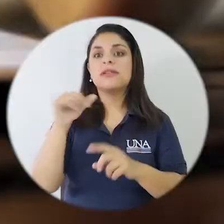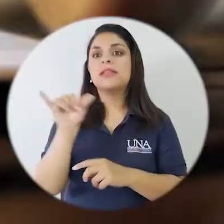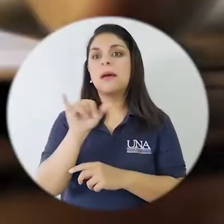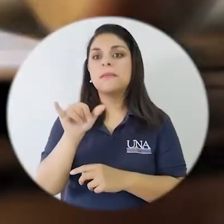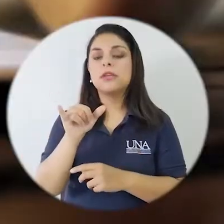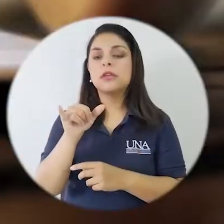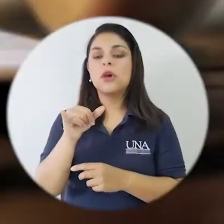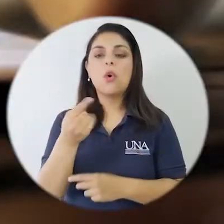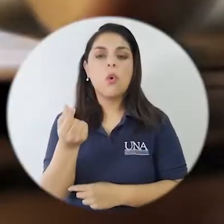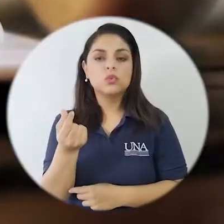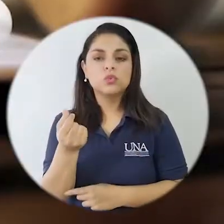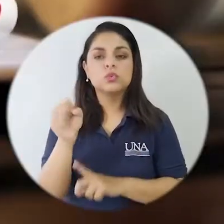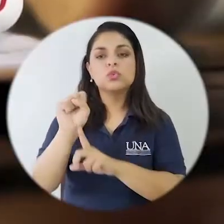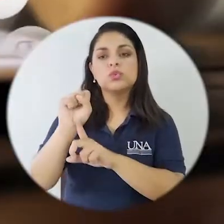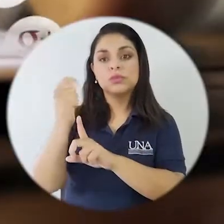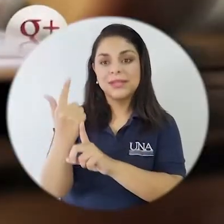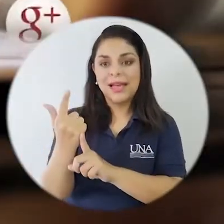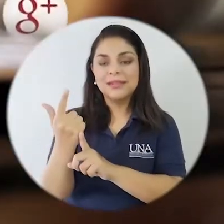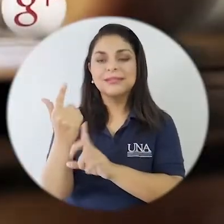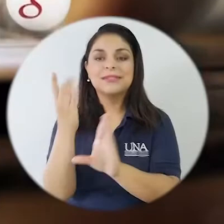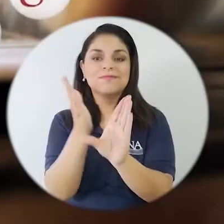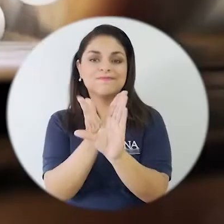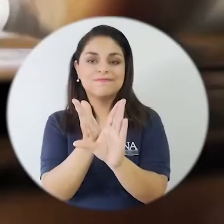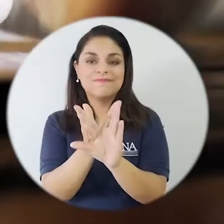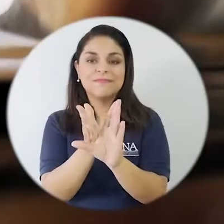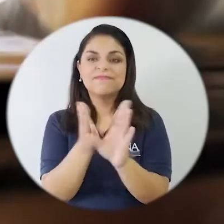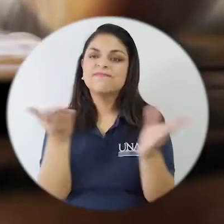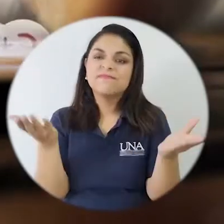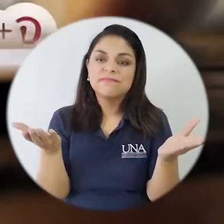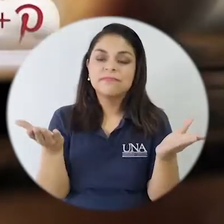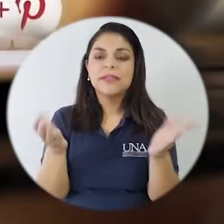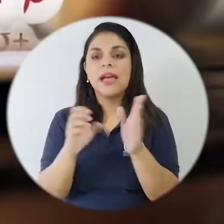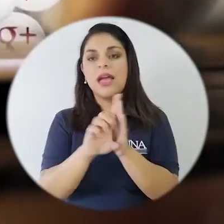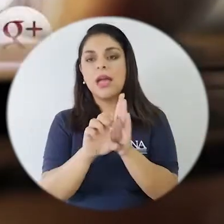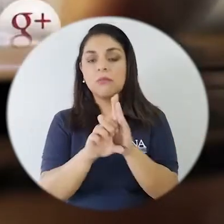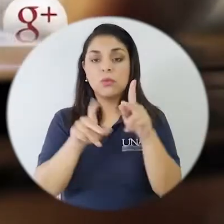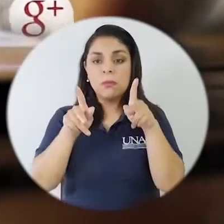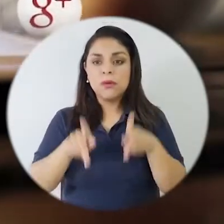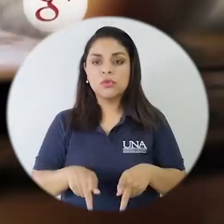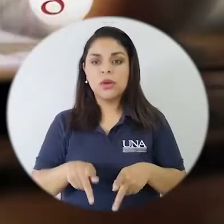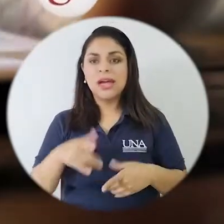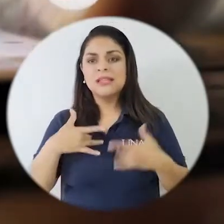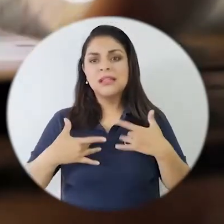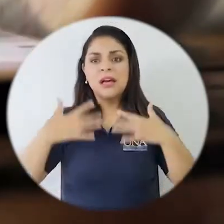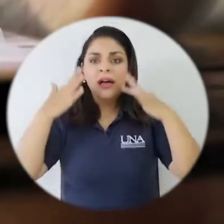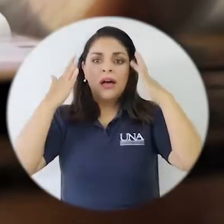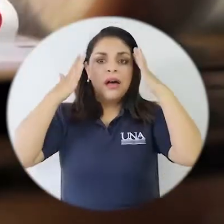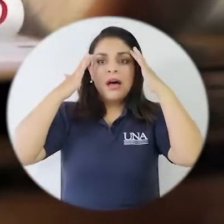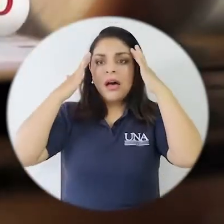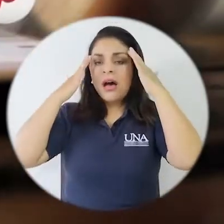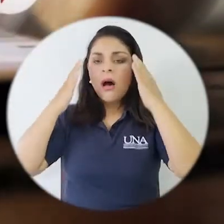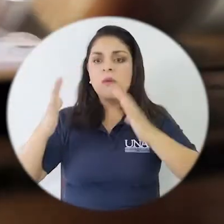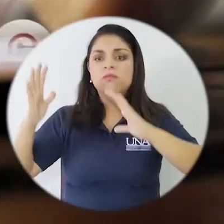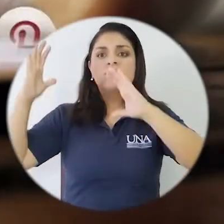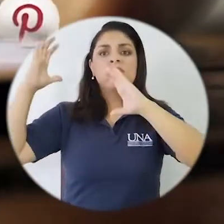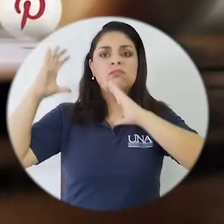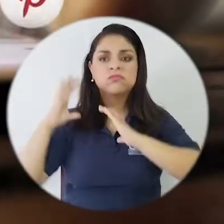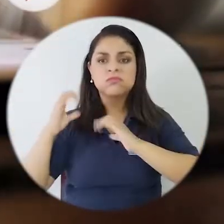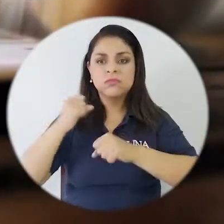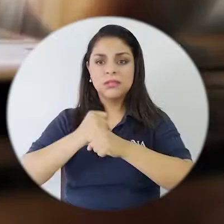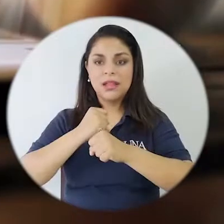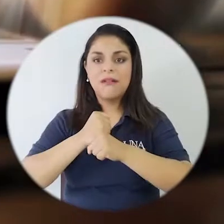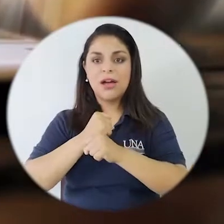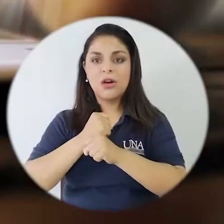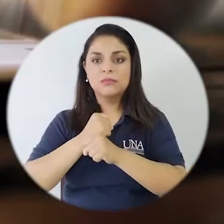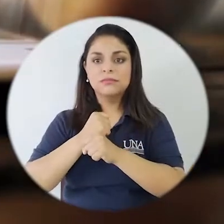y psicológicos que esto implica. Gente que se siente abrumada por la gran cantidad de trabajo en un contexto